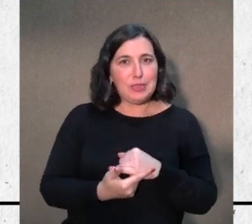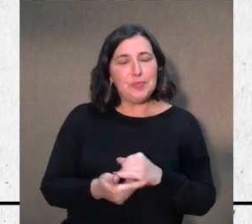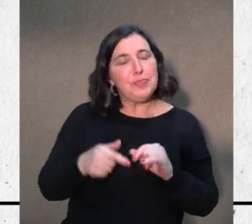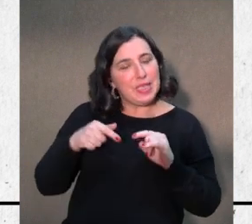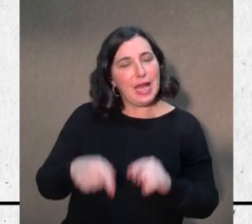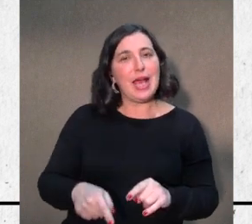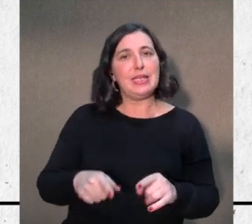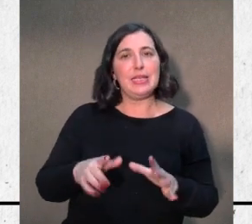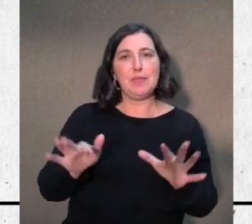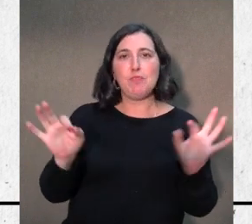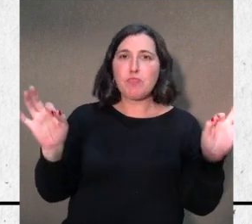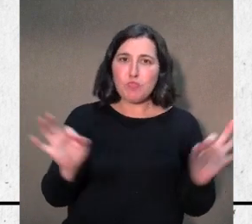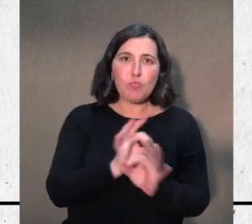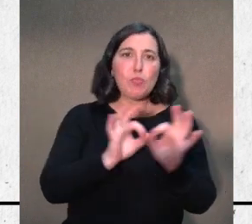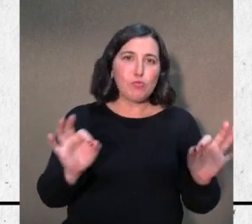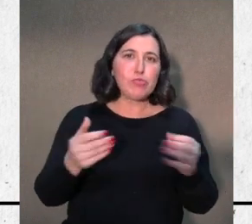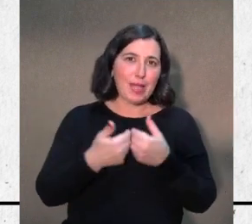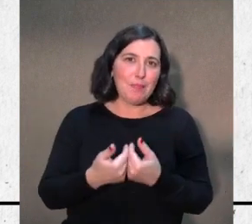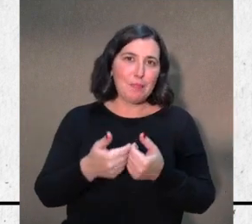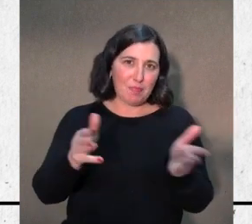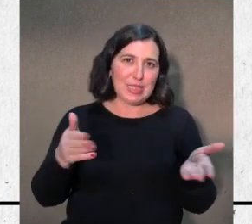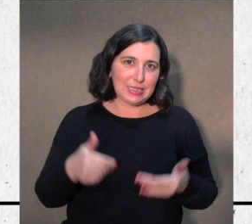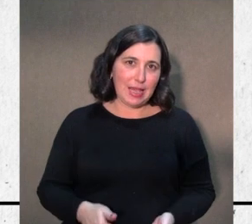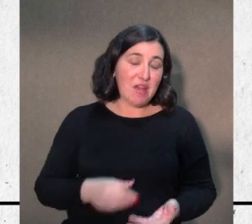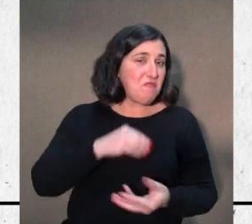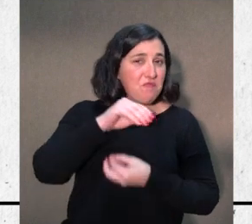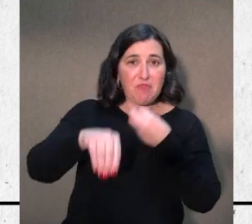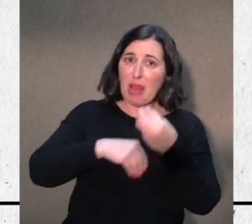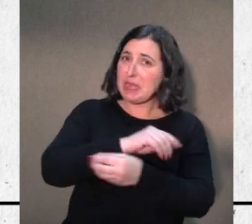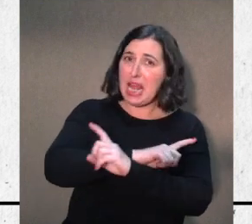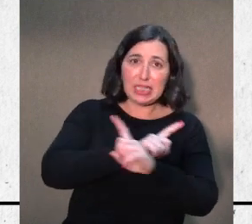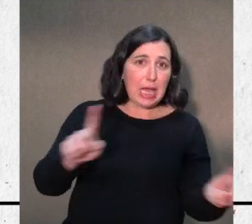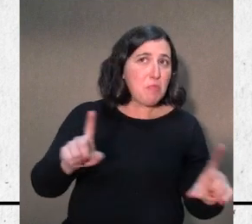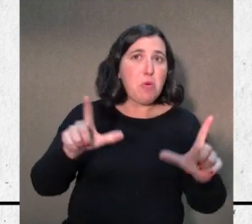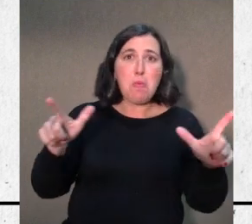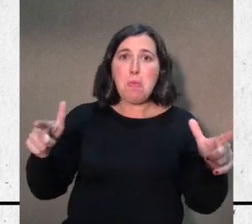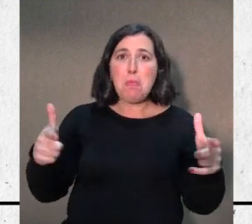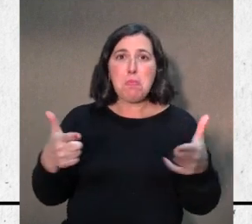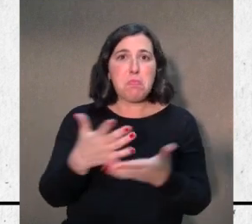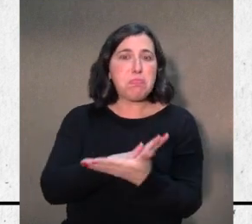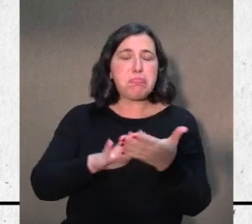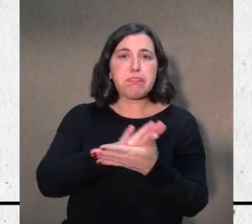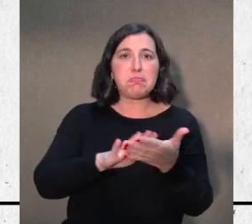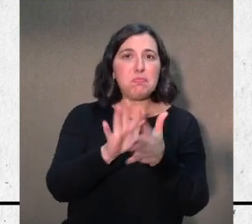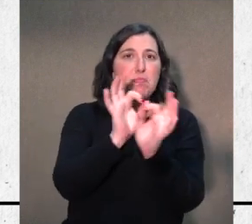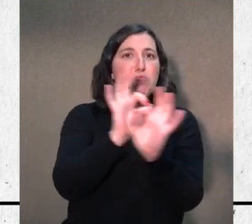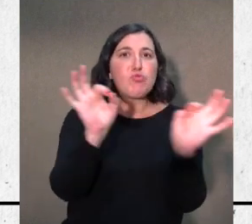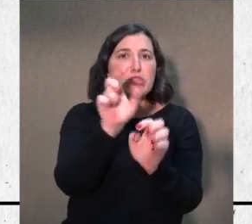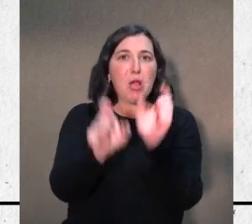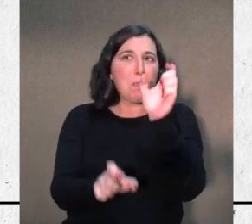tampoco, nadie músico, o sea, no tenía una conexión. Y bueno, ahí fue